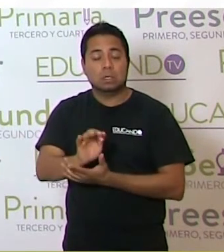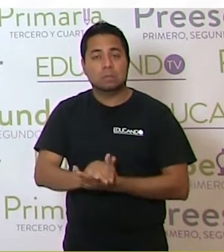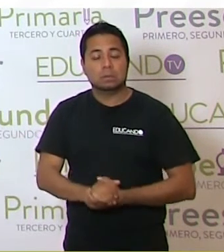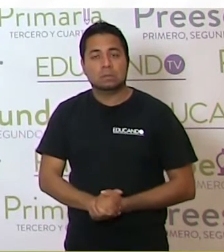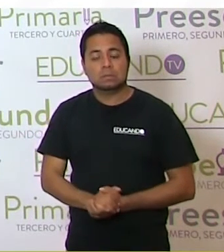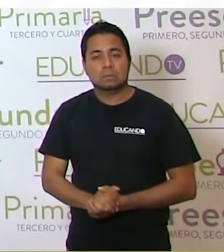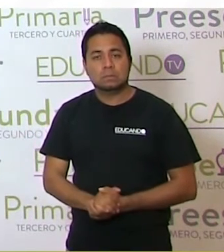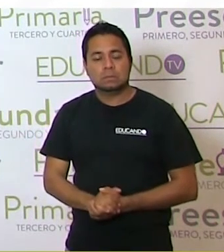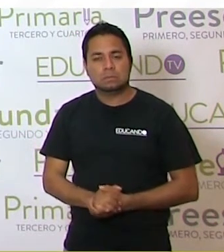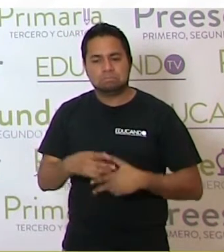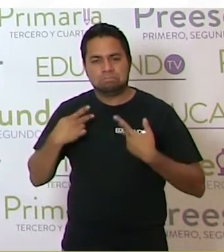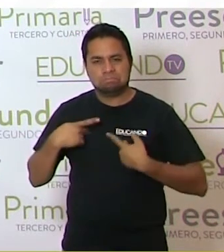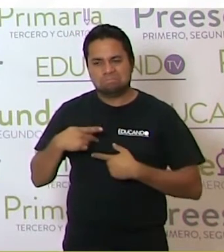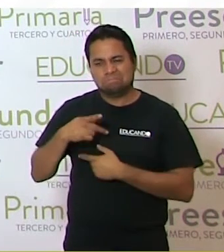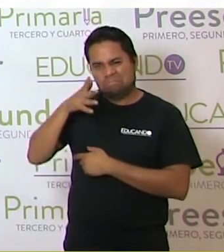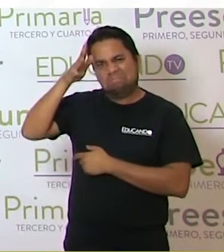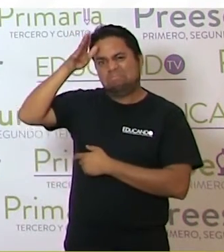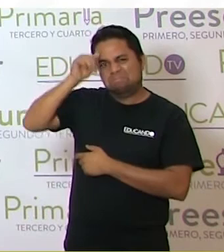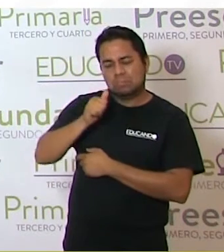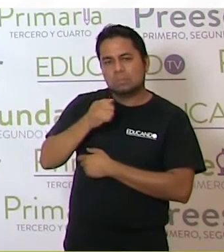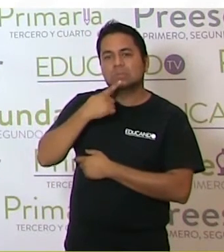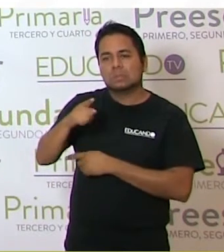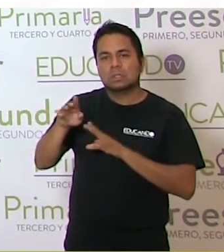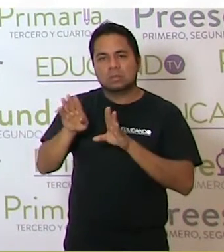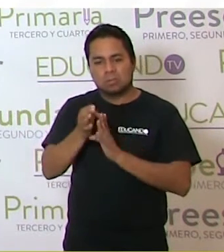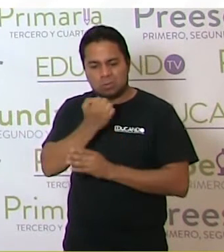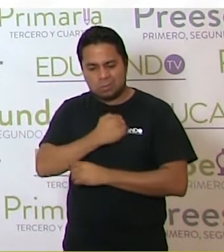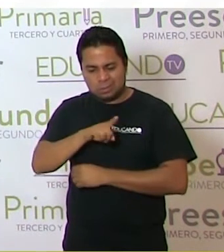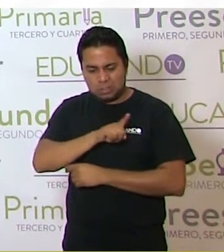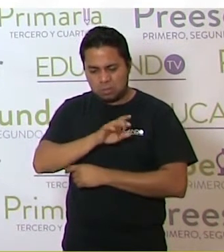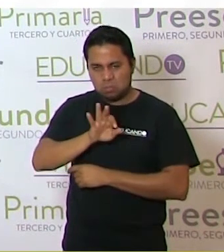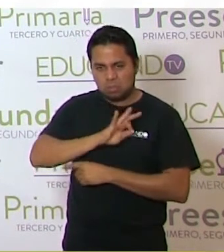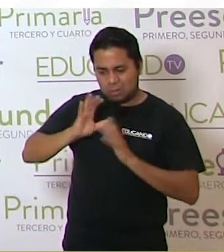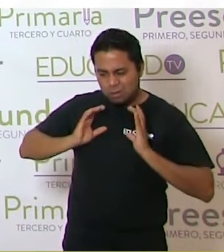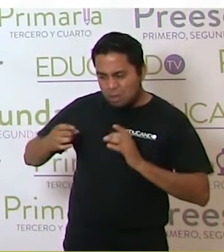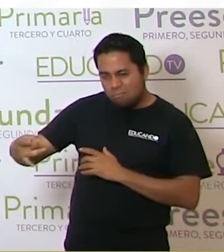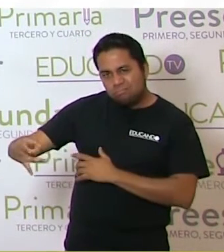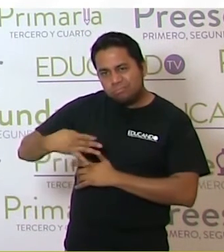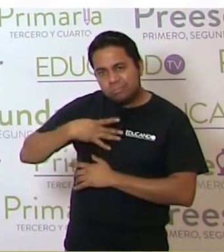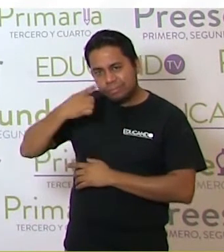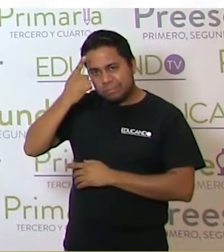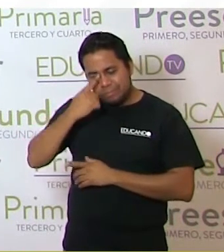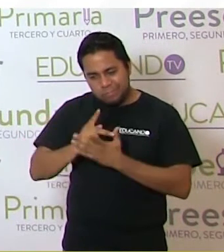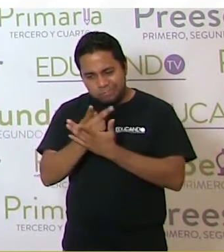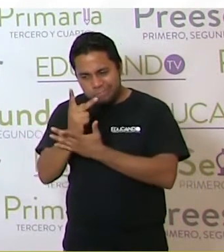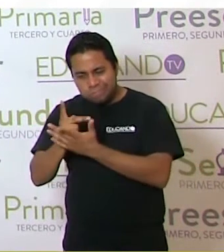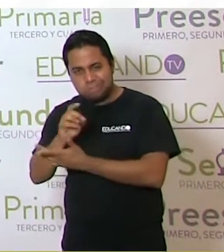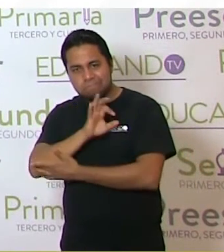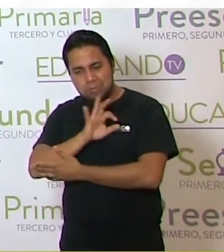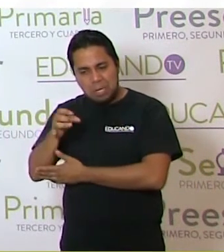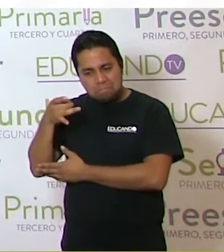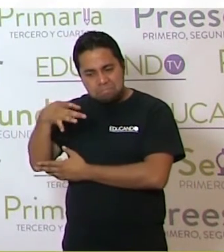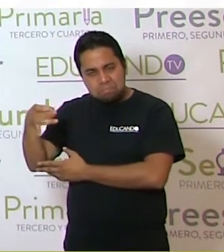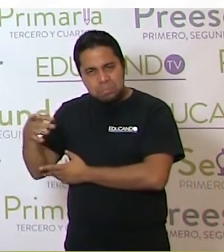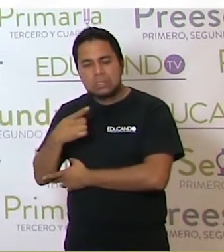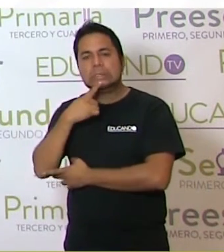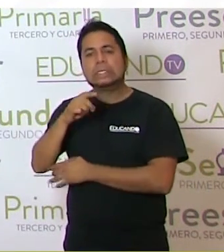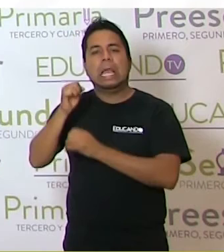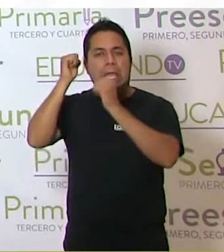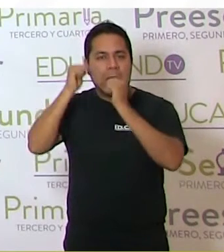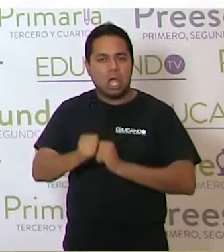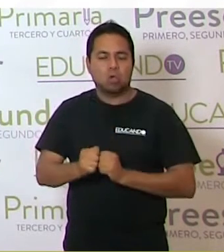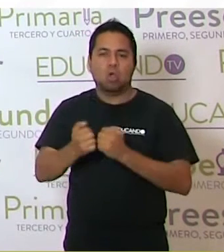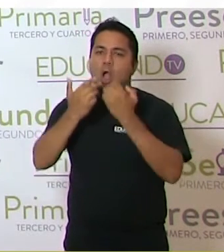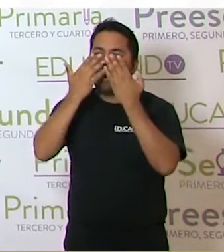opositores están preocupados por los riesgos a la salud y amenazas al medio ambiente asegurando que no hay